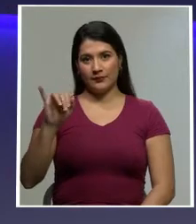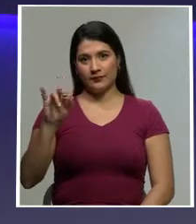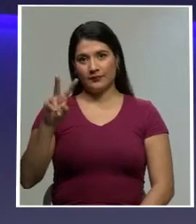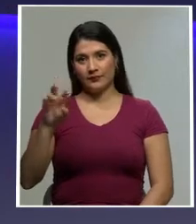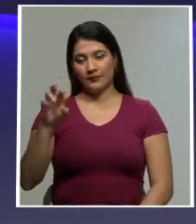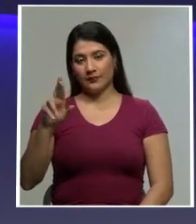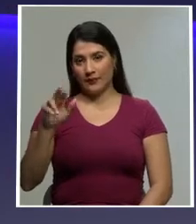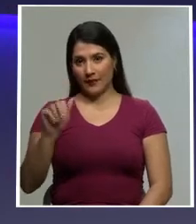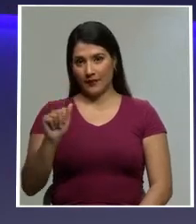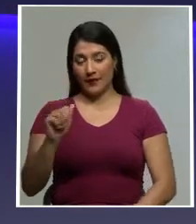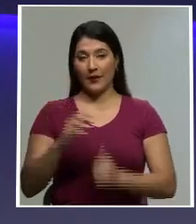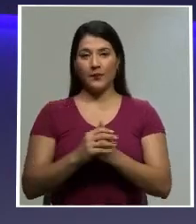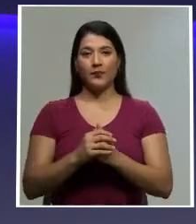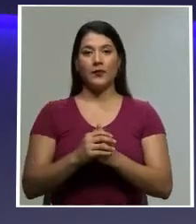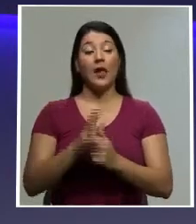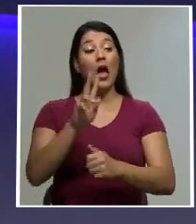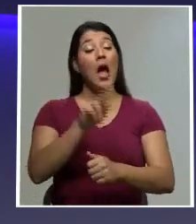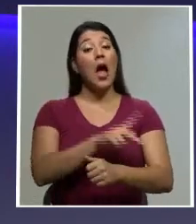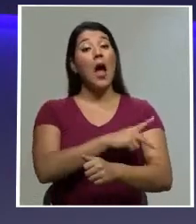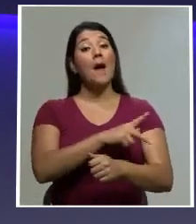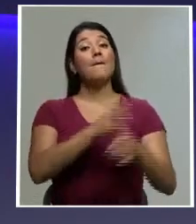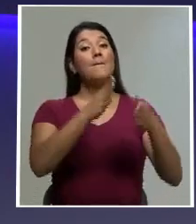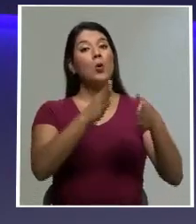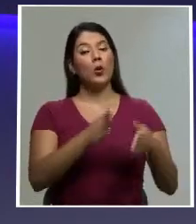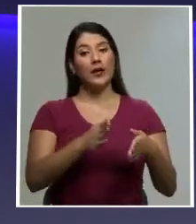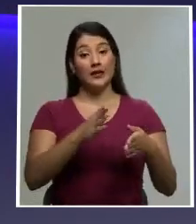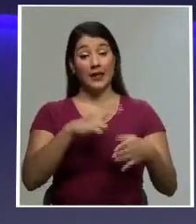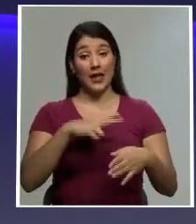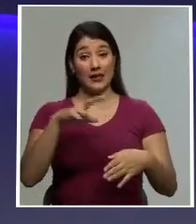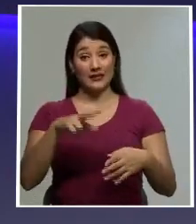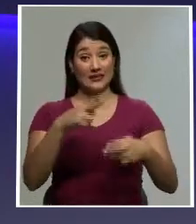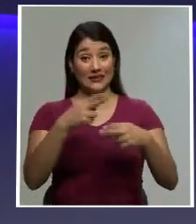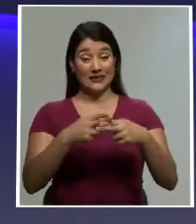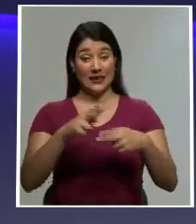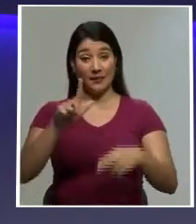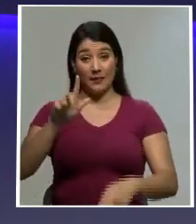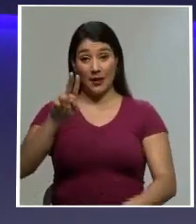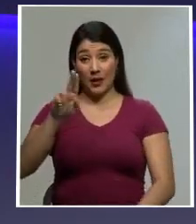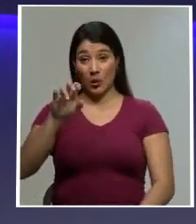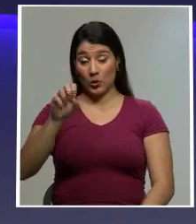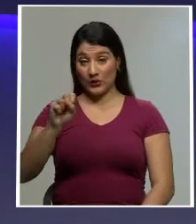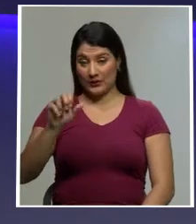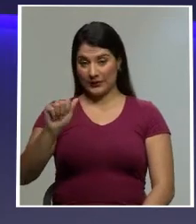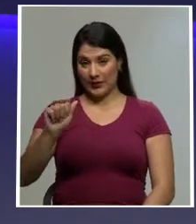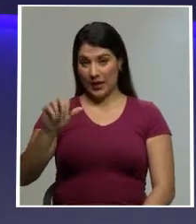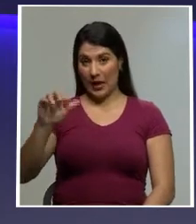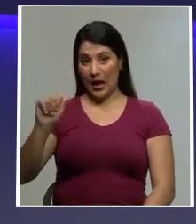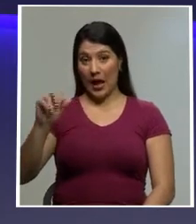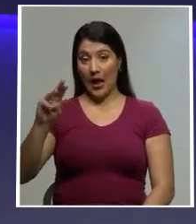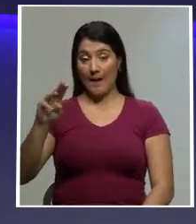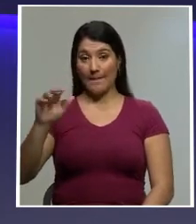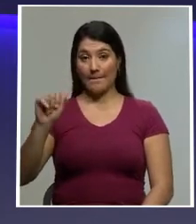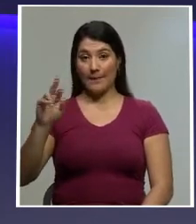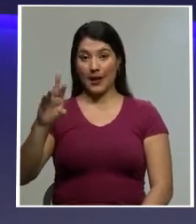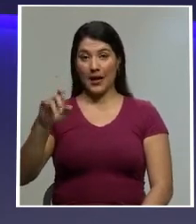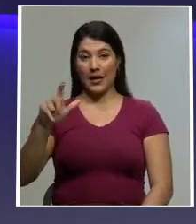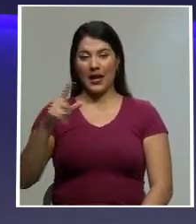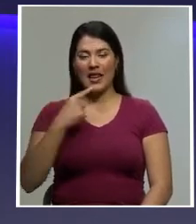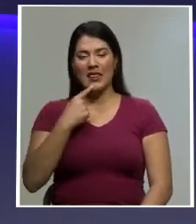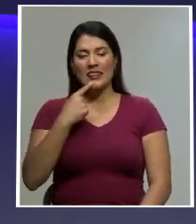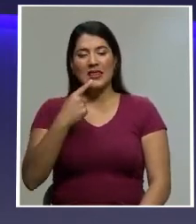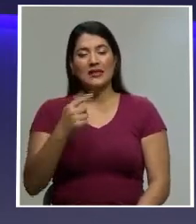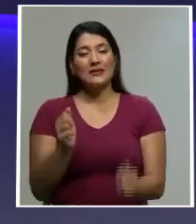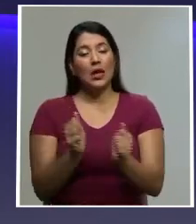La enorme poeta portuguesa Luisa Amaral dice, con descarnada pasión, que